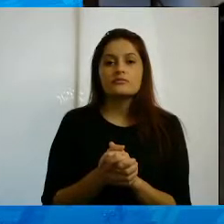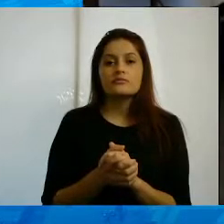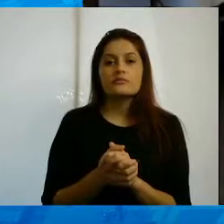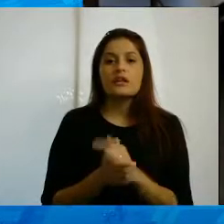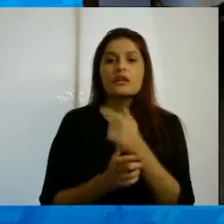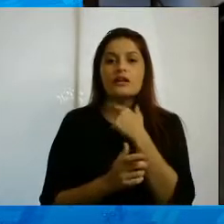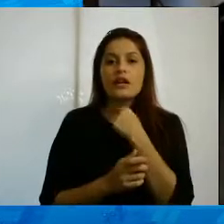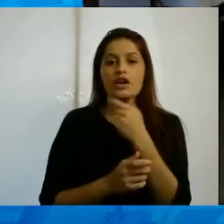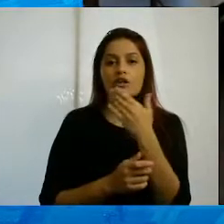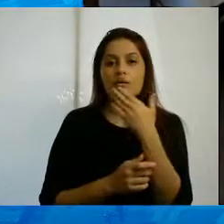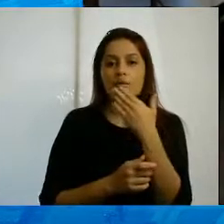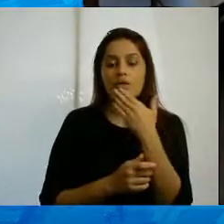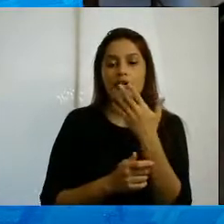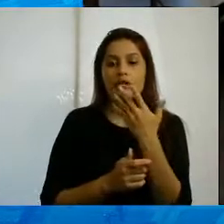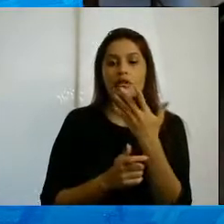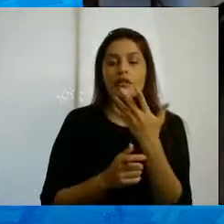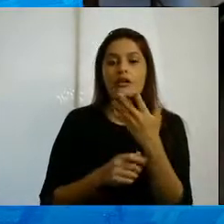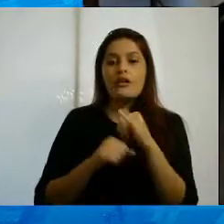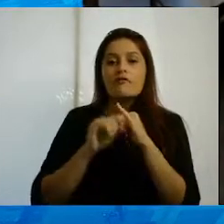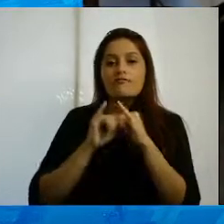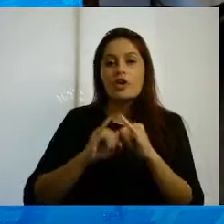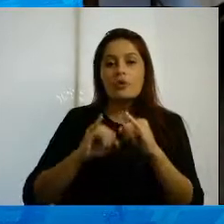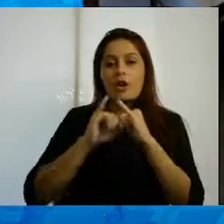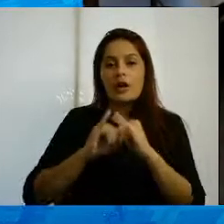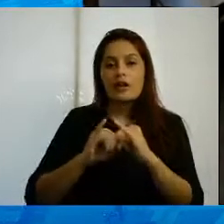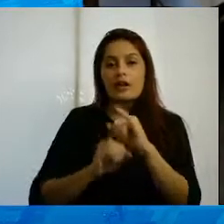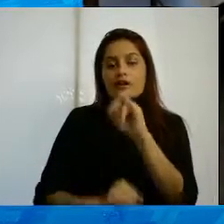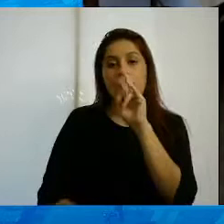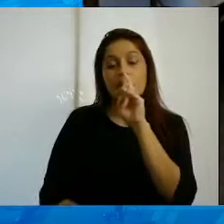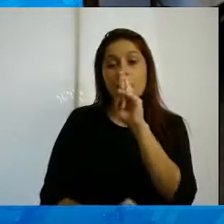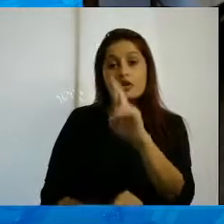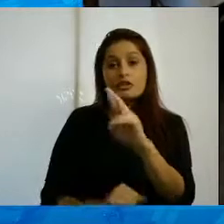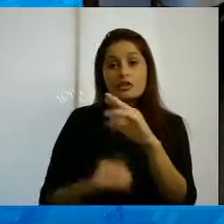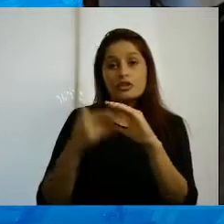Quiero también informar que respondí un correo